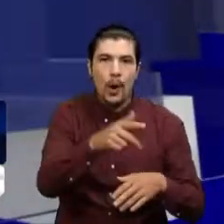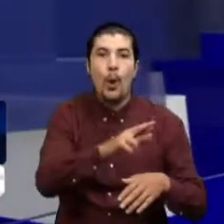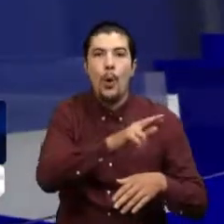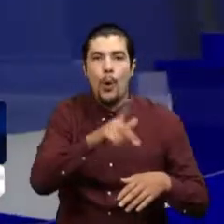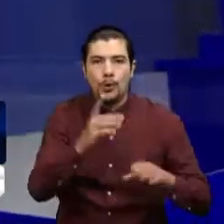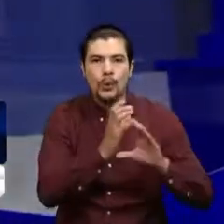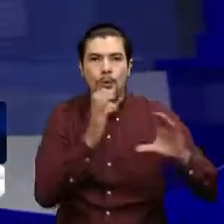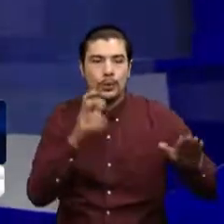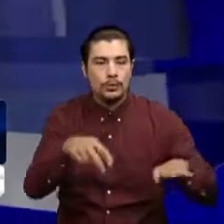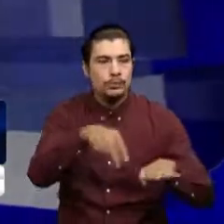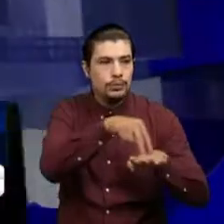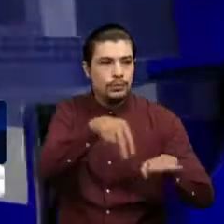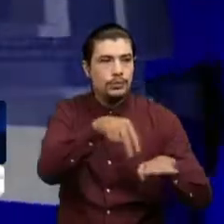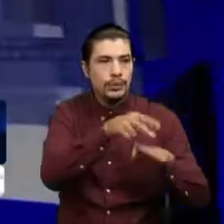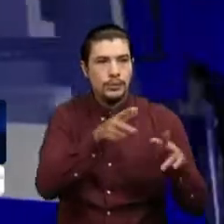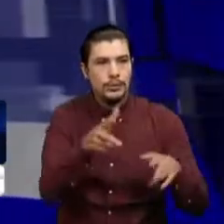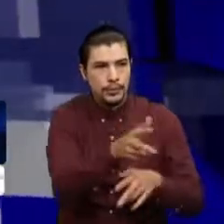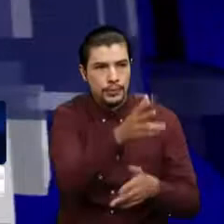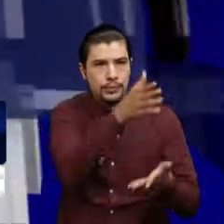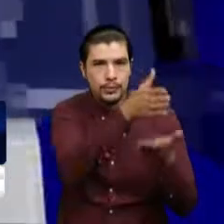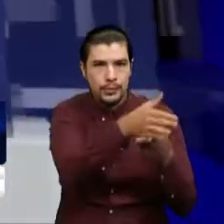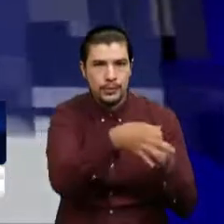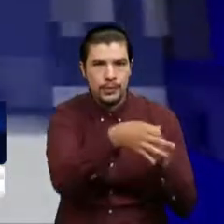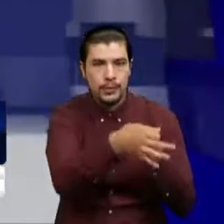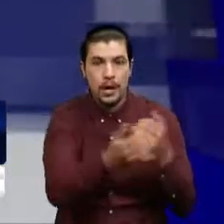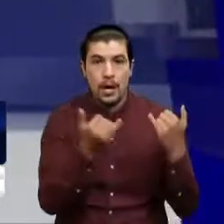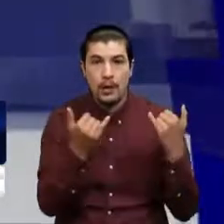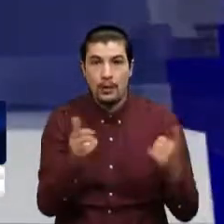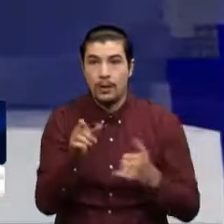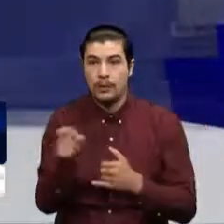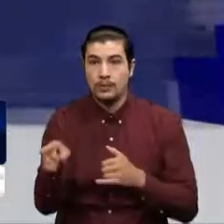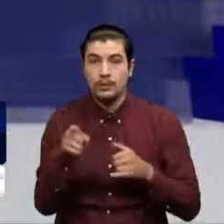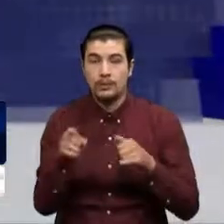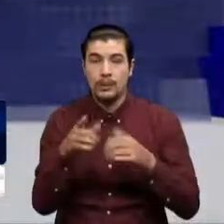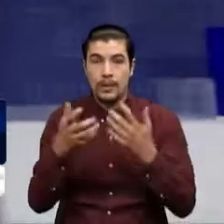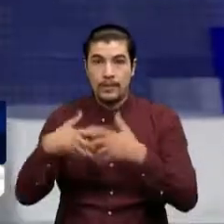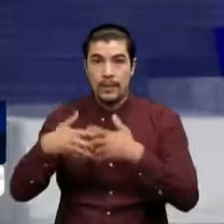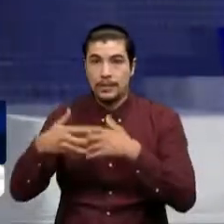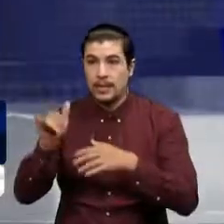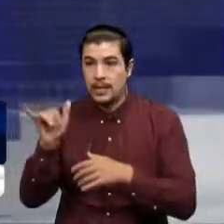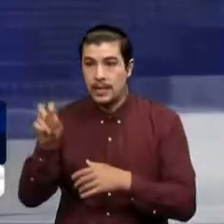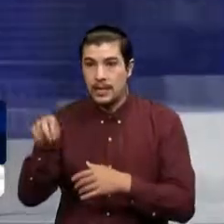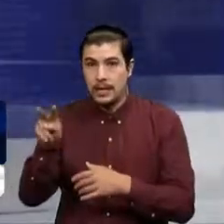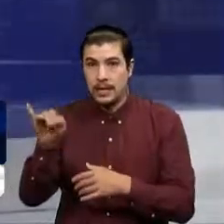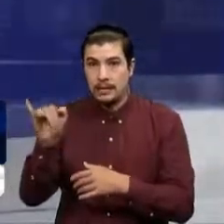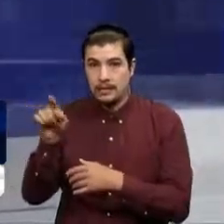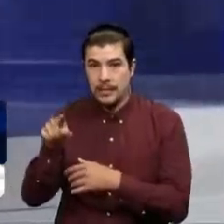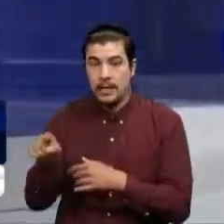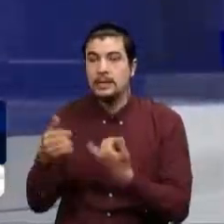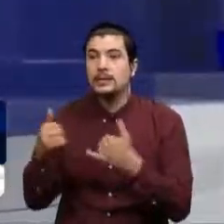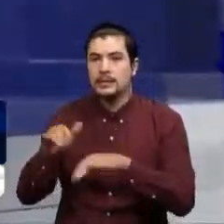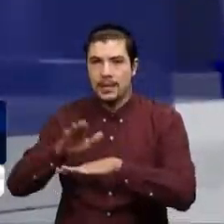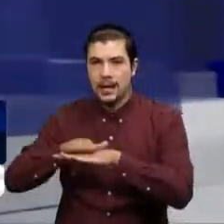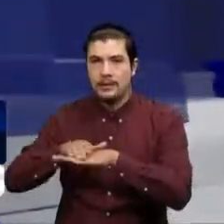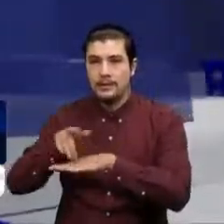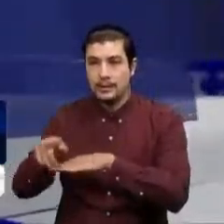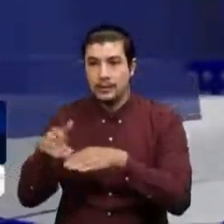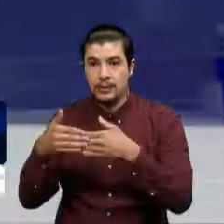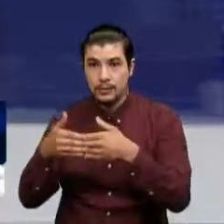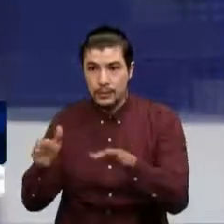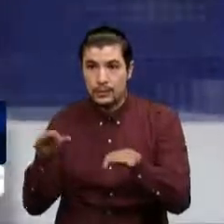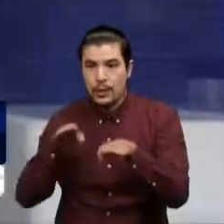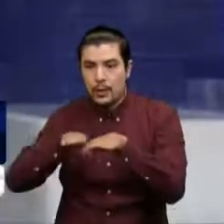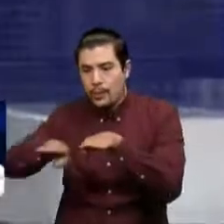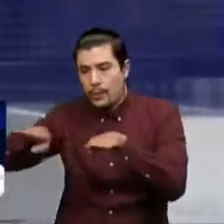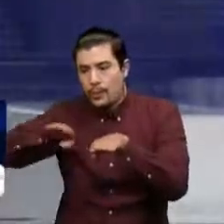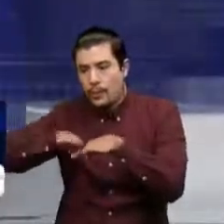últimas horas, Invías informó que ya se encuentra habilitado el paso a un carril por este importante eje vial del departamento de Santander. Imagen del